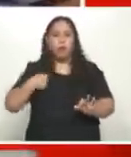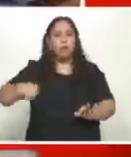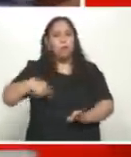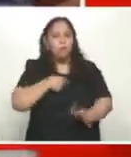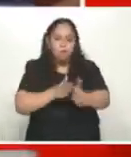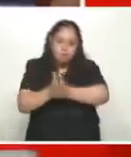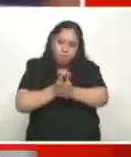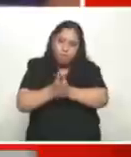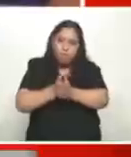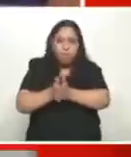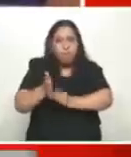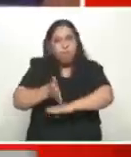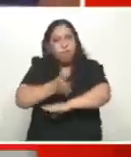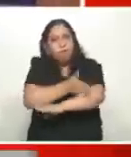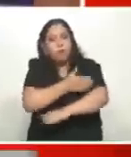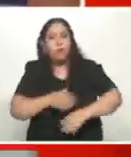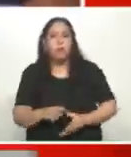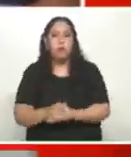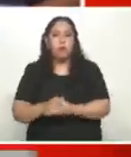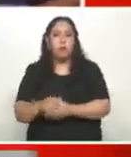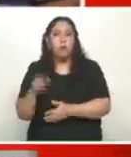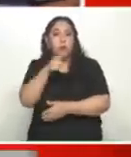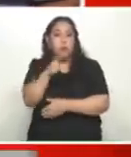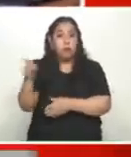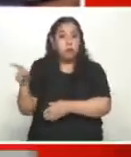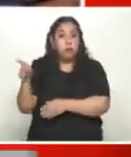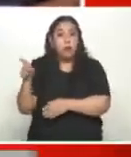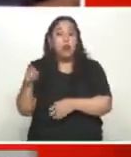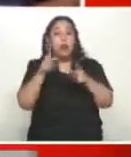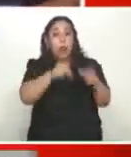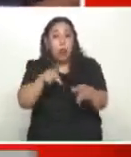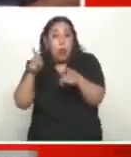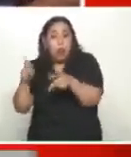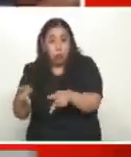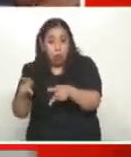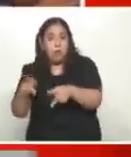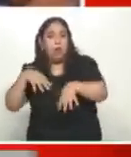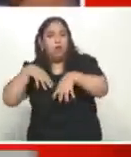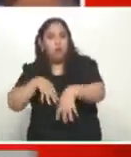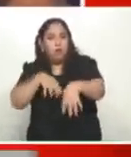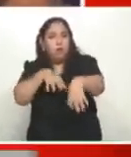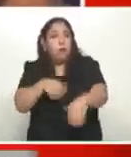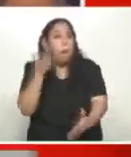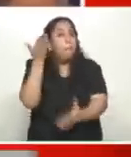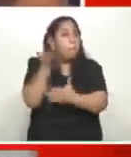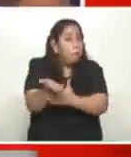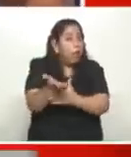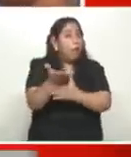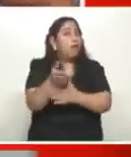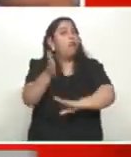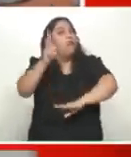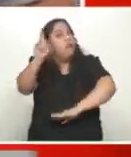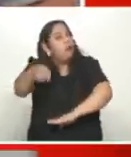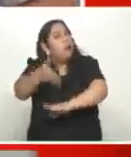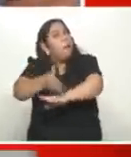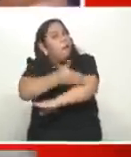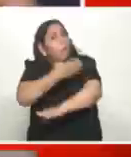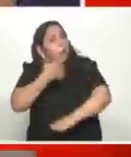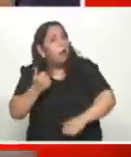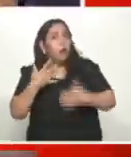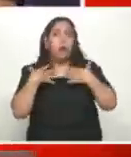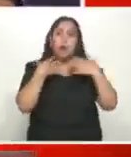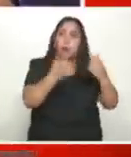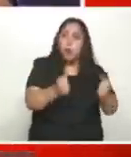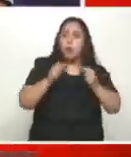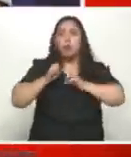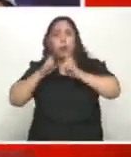hay empleo, que no hay salud, que no hay educación, dentro de la misma movilización. ¿Qué le podemos decir al pueblo hondureño? Claro, claro, no, es que